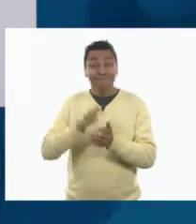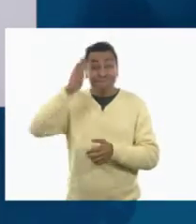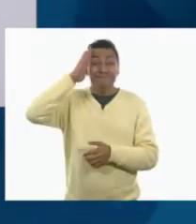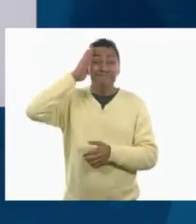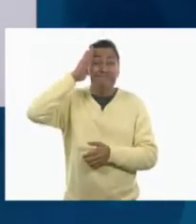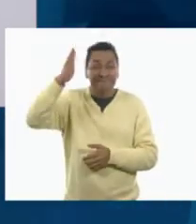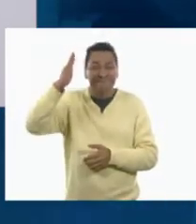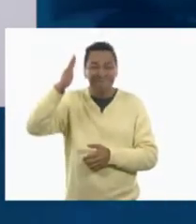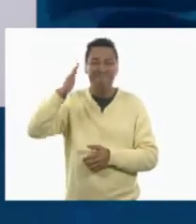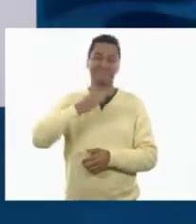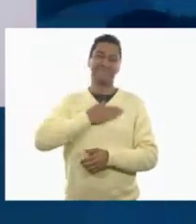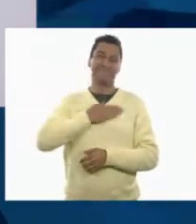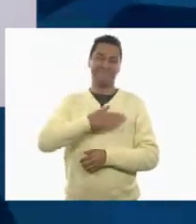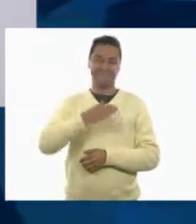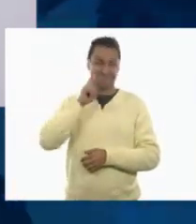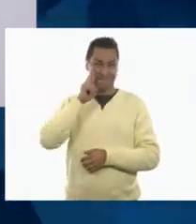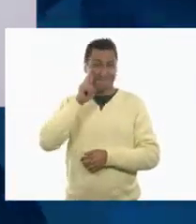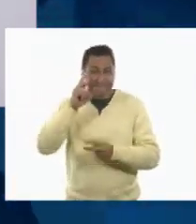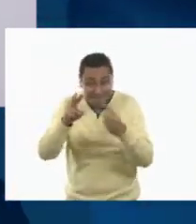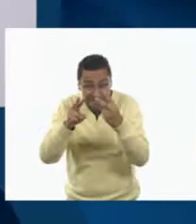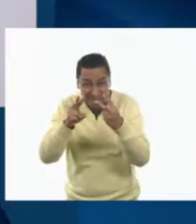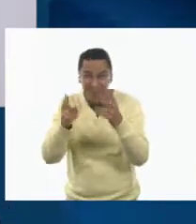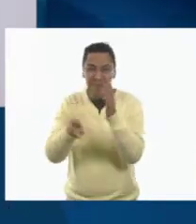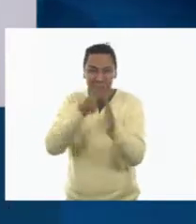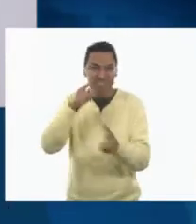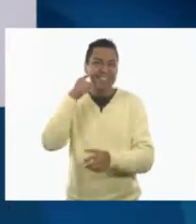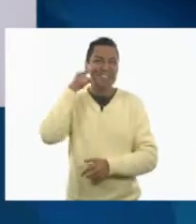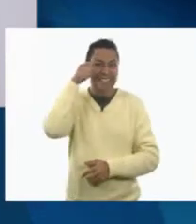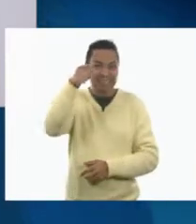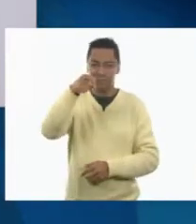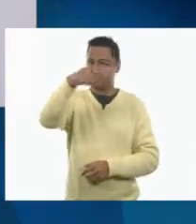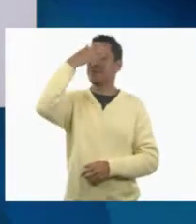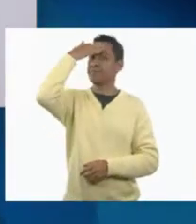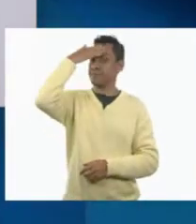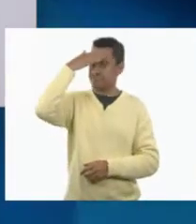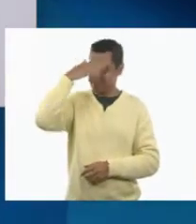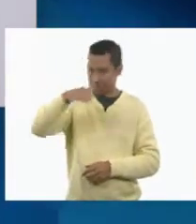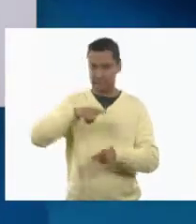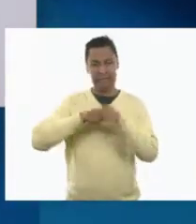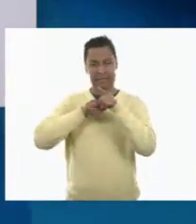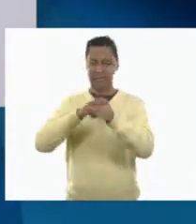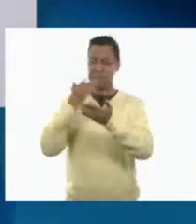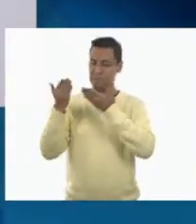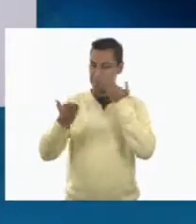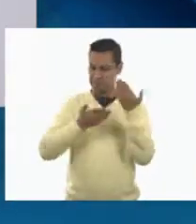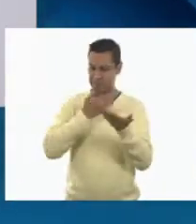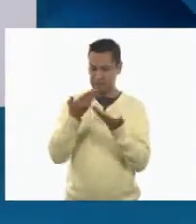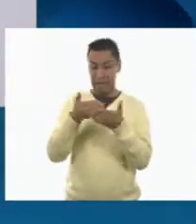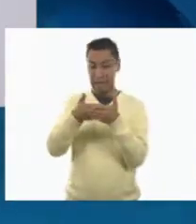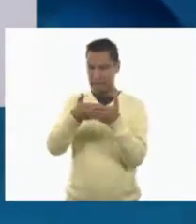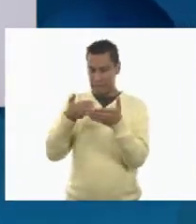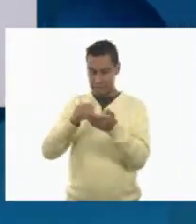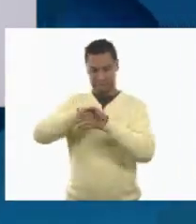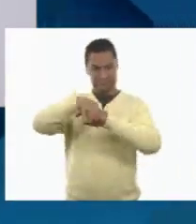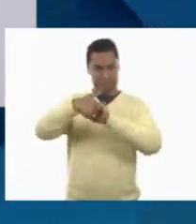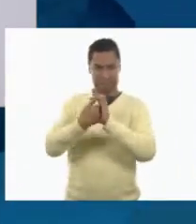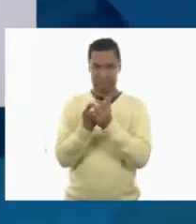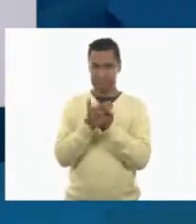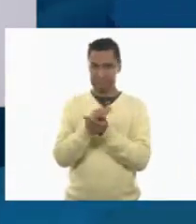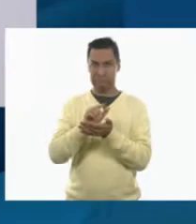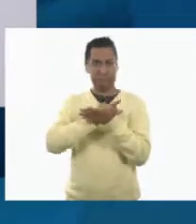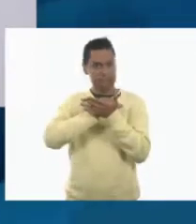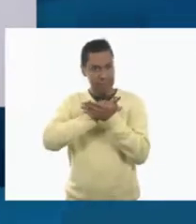¡Hola! ¡Qué bueno verlas y verlos por aquí! Ya saben que continuamos con las medidas para no